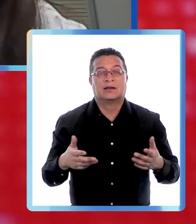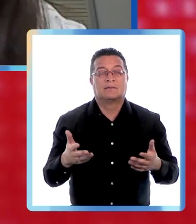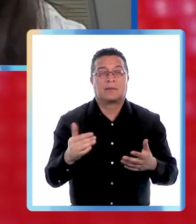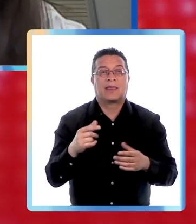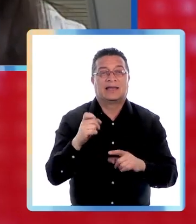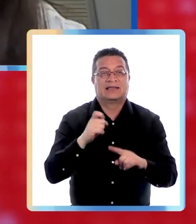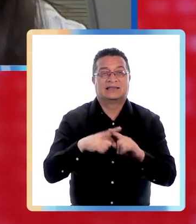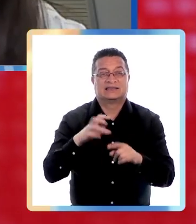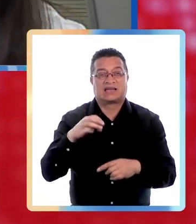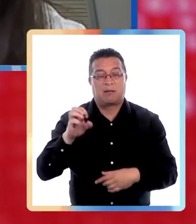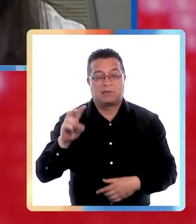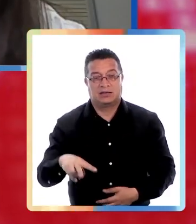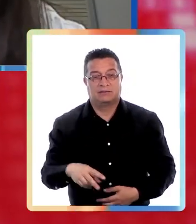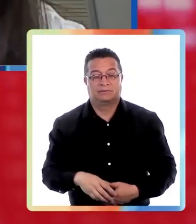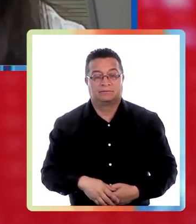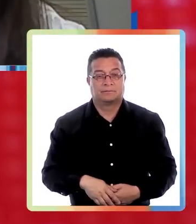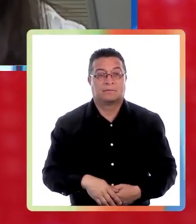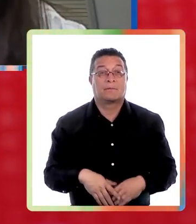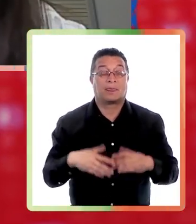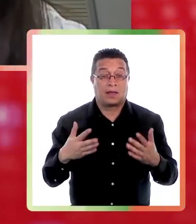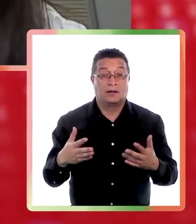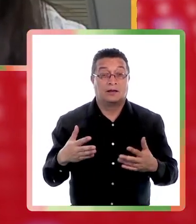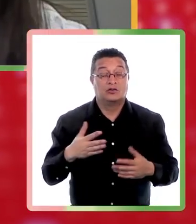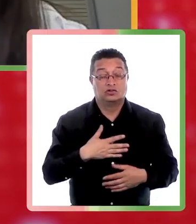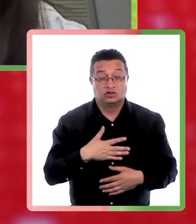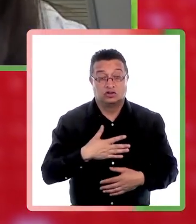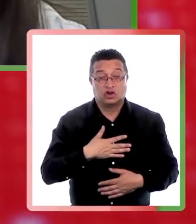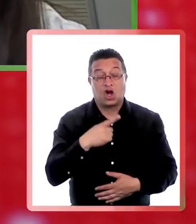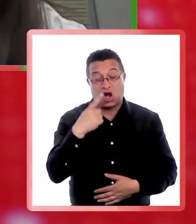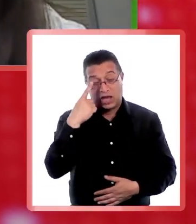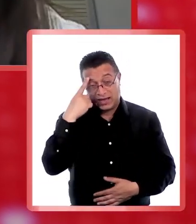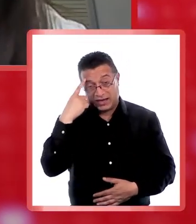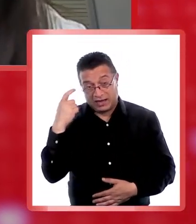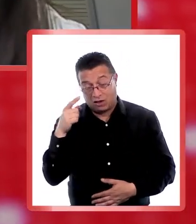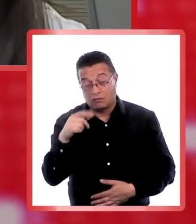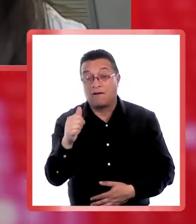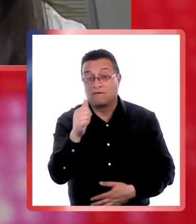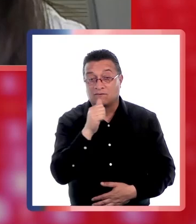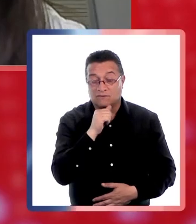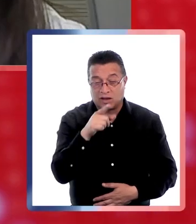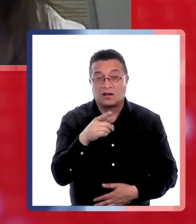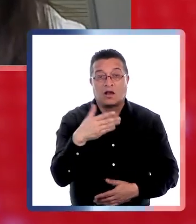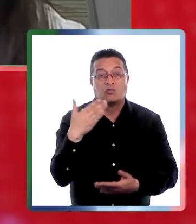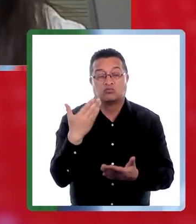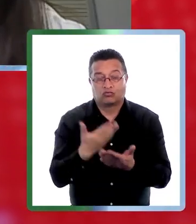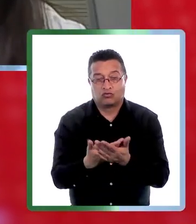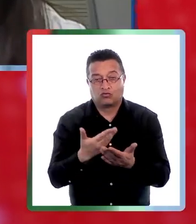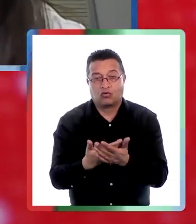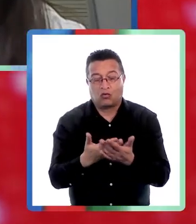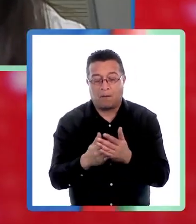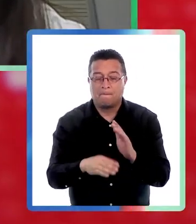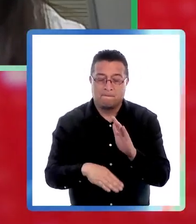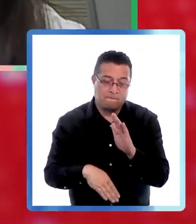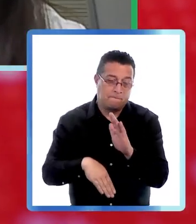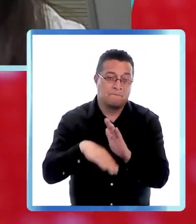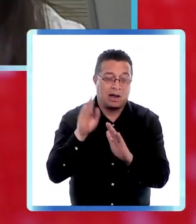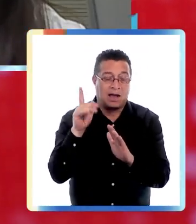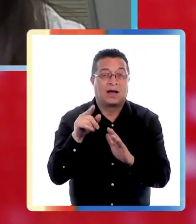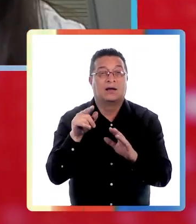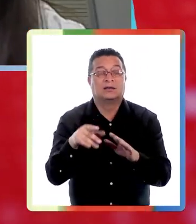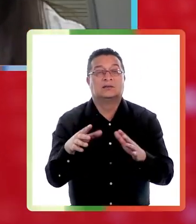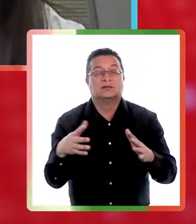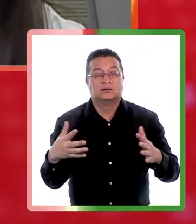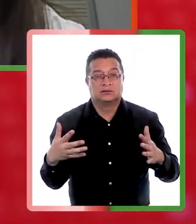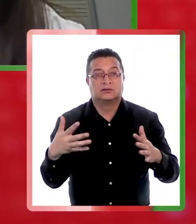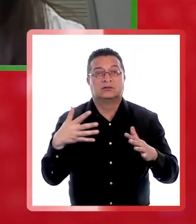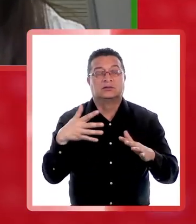de exámenes. Claro. Entonces yo creo que hace falta sacarle el jugo,